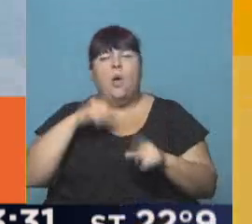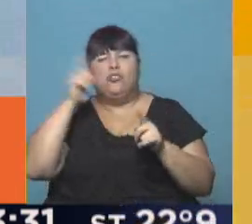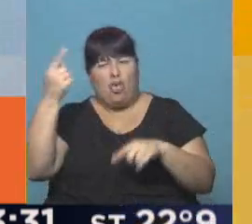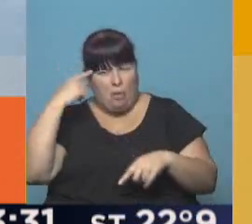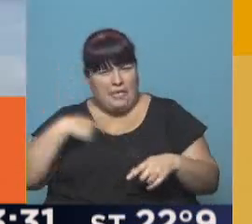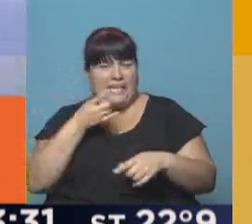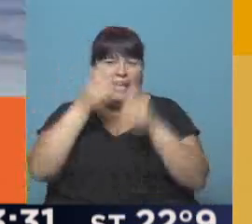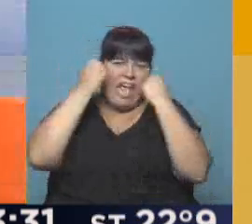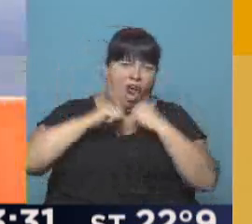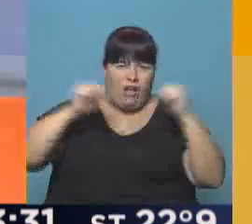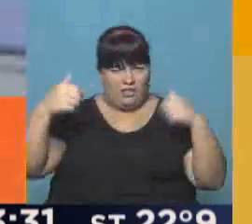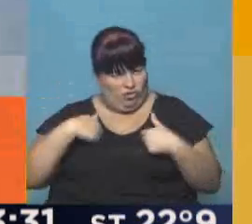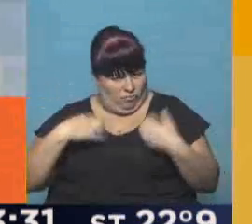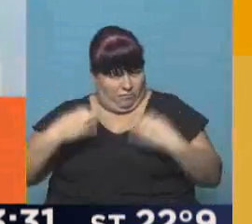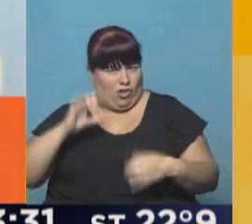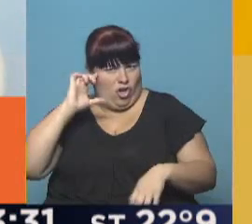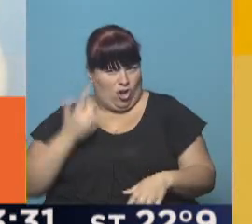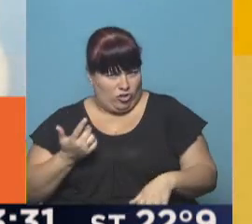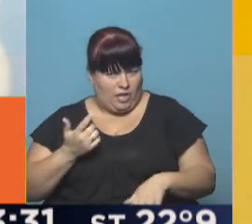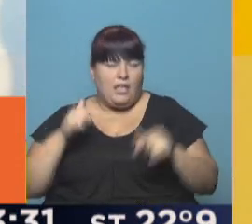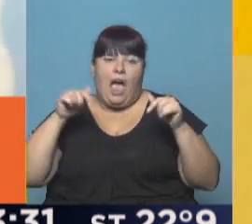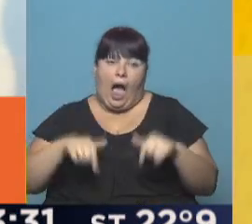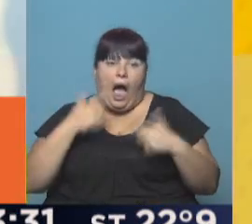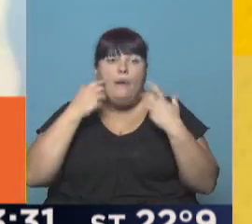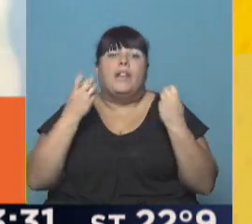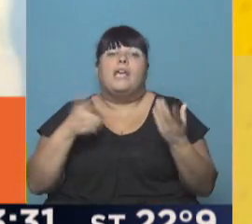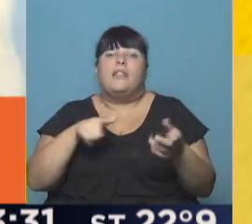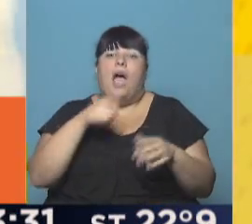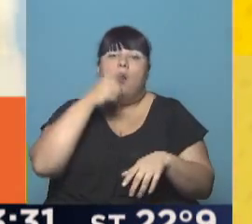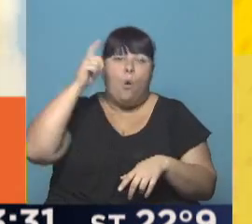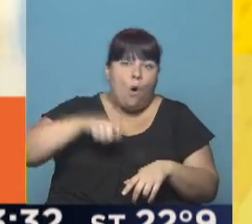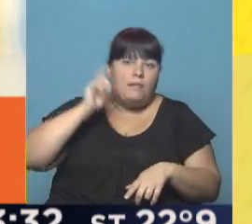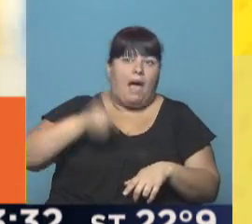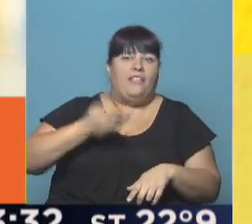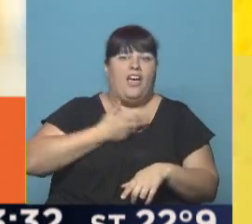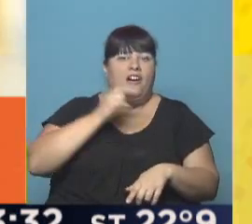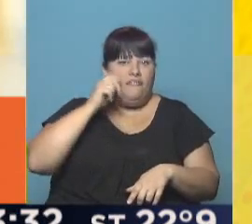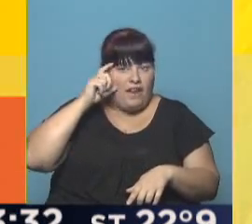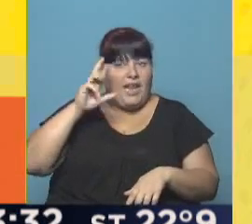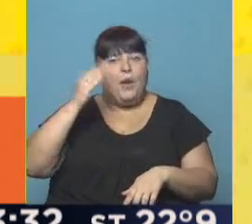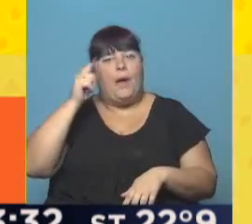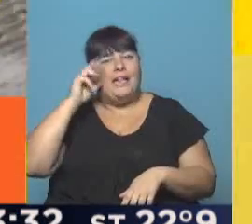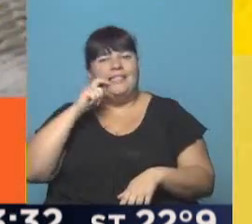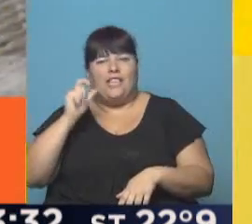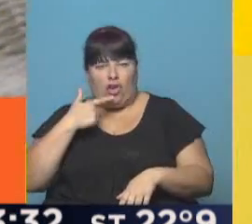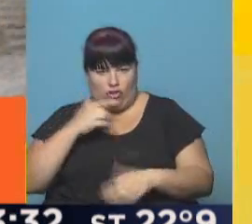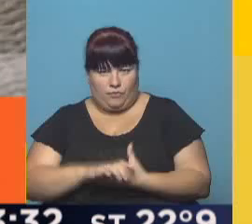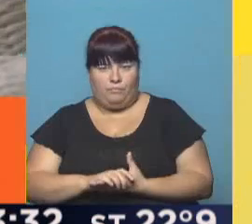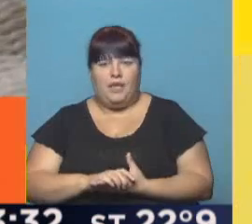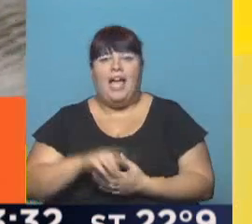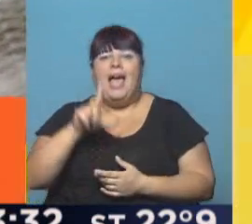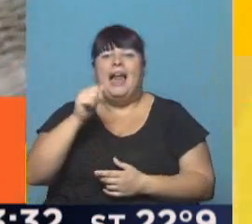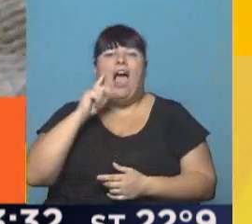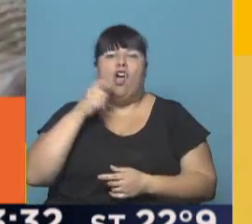un terrorista y que es inocente. Ahora definen su situación los jueces Freiler y Ballestero. El